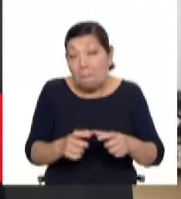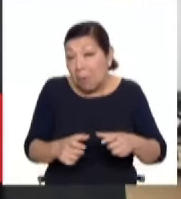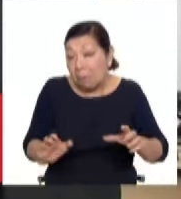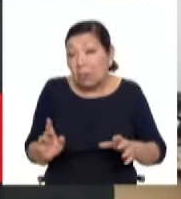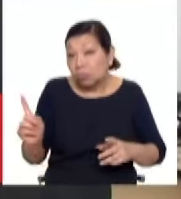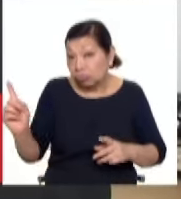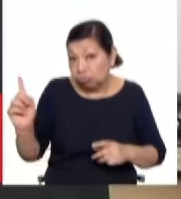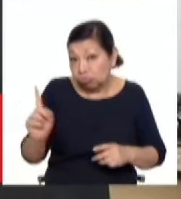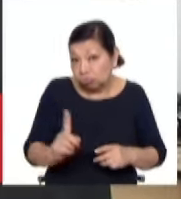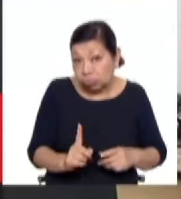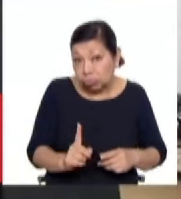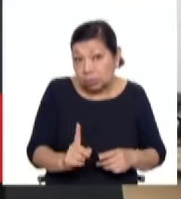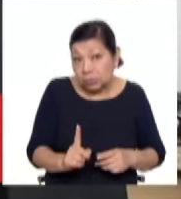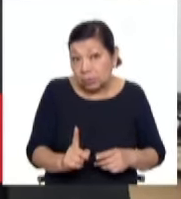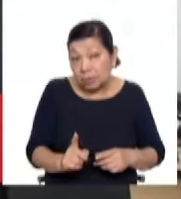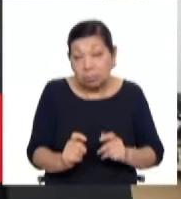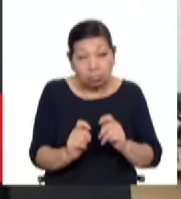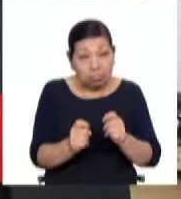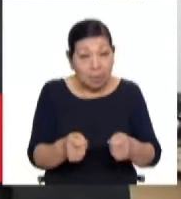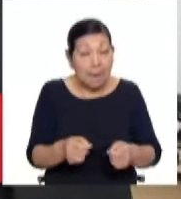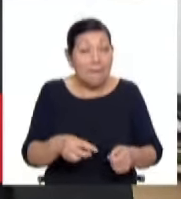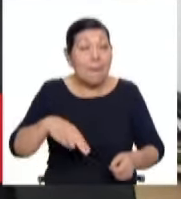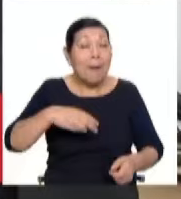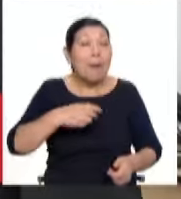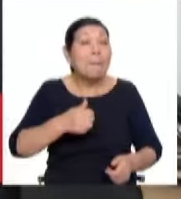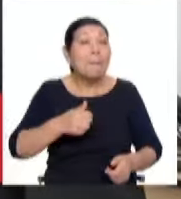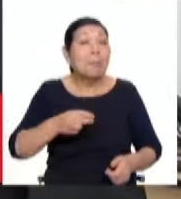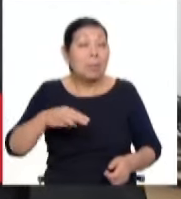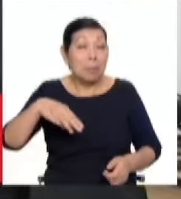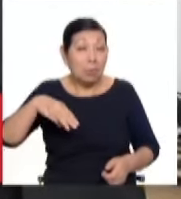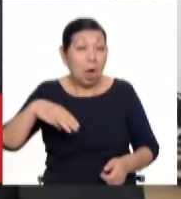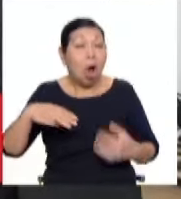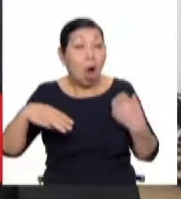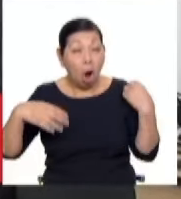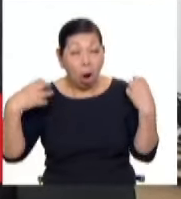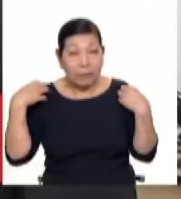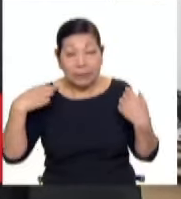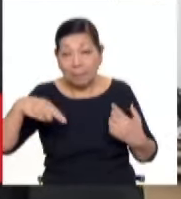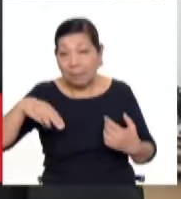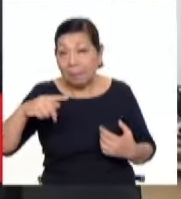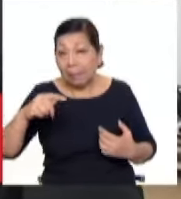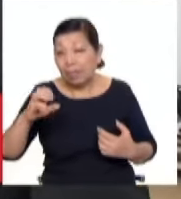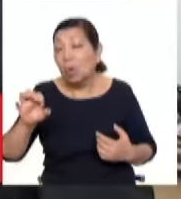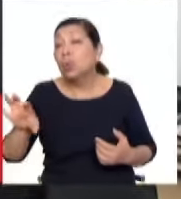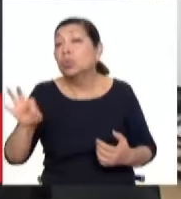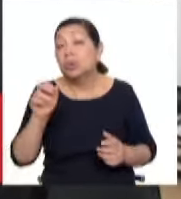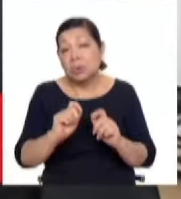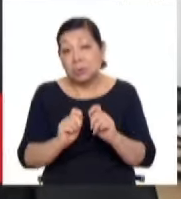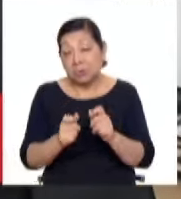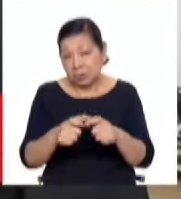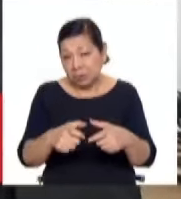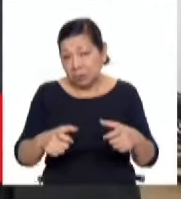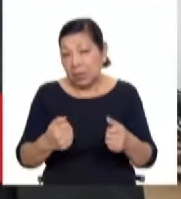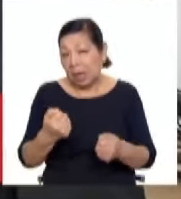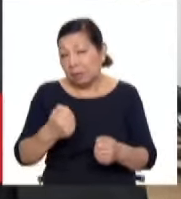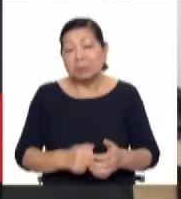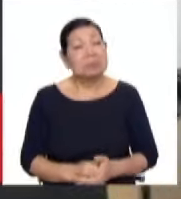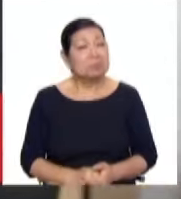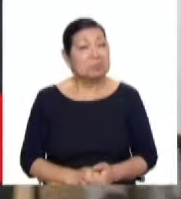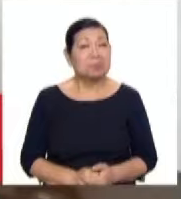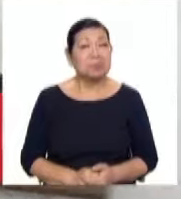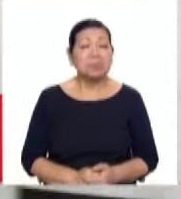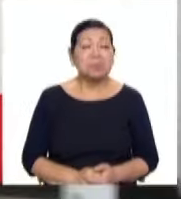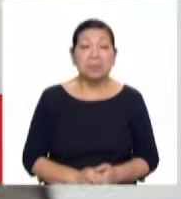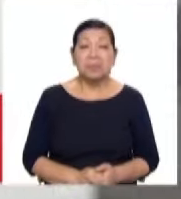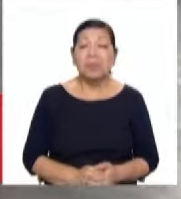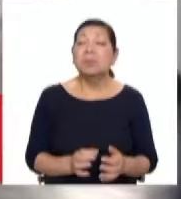Se acercan al módulo de entrega del Ministerio de Transportes y Comunicaciones y en la sede que ellos elijan se les entregará la licencia de conducir. Uno